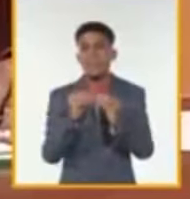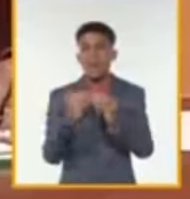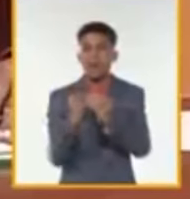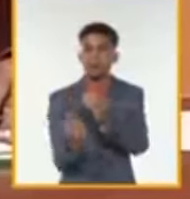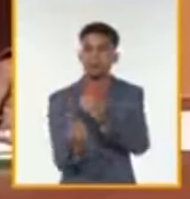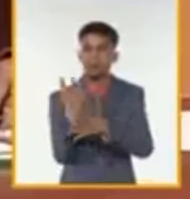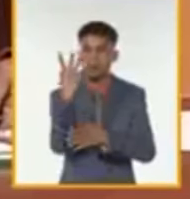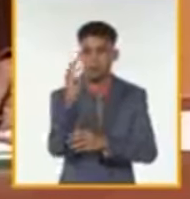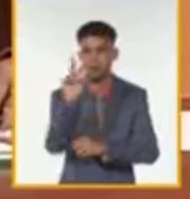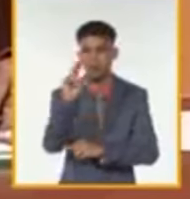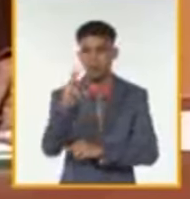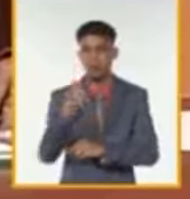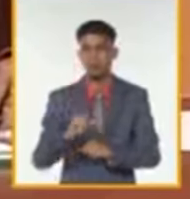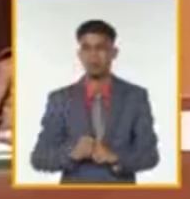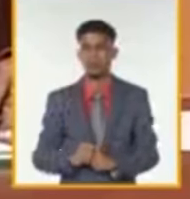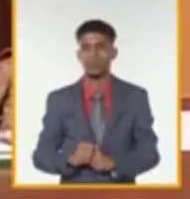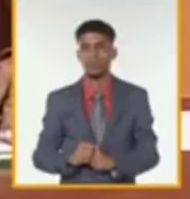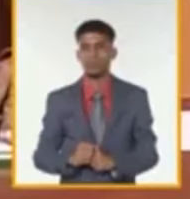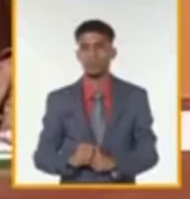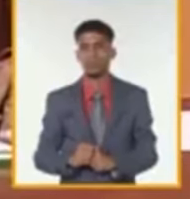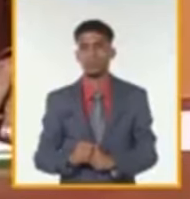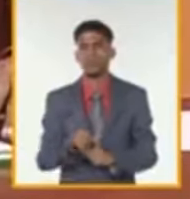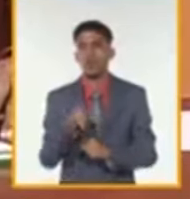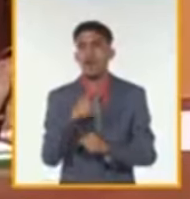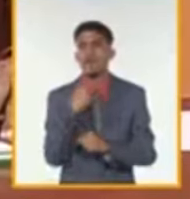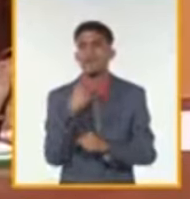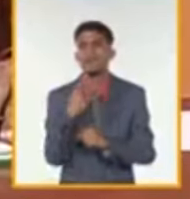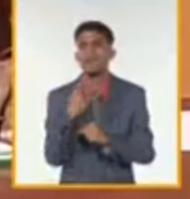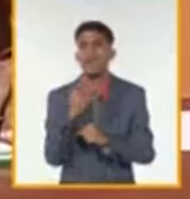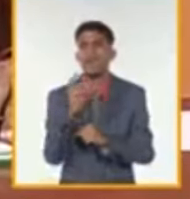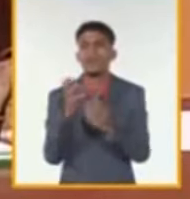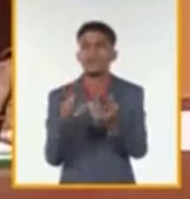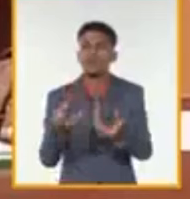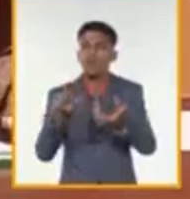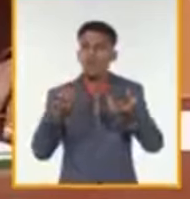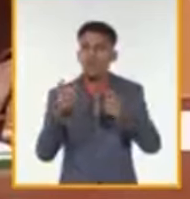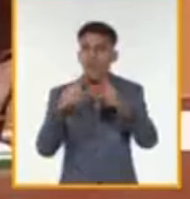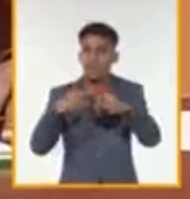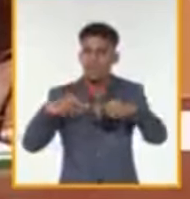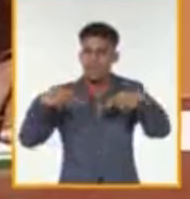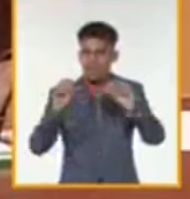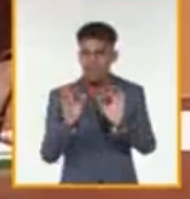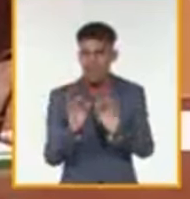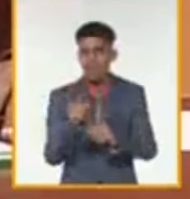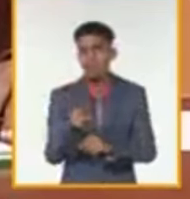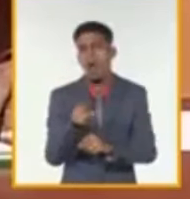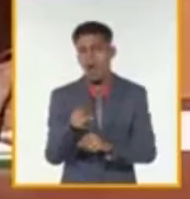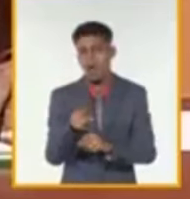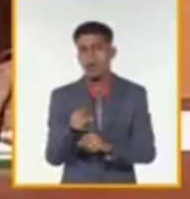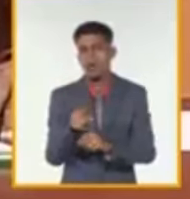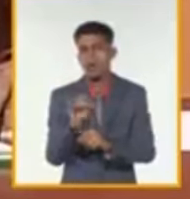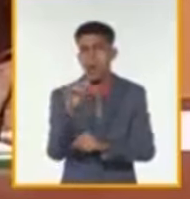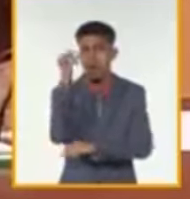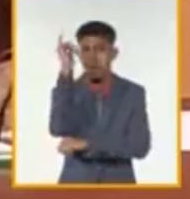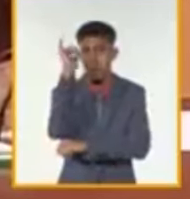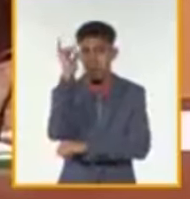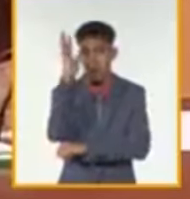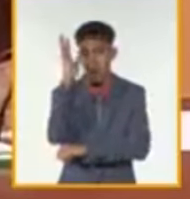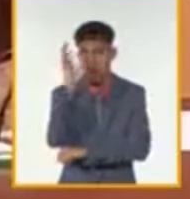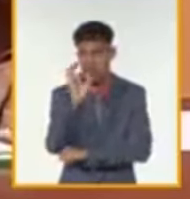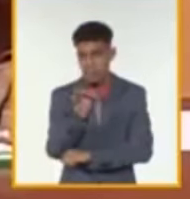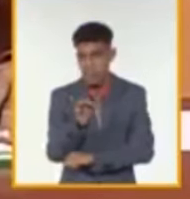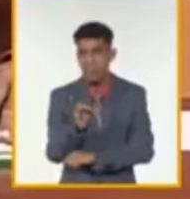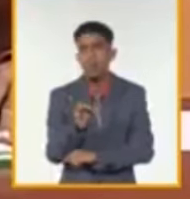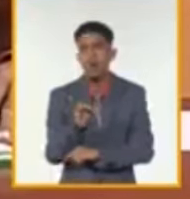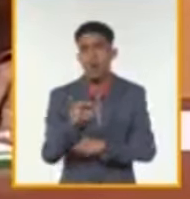ciudad y habrá nuevos Tamarindos no y habrá nuev nuevos Tamarindos en este caso bueno ya como tal el día 15 arrancamos con la Diana mambisa el